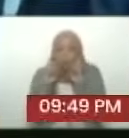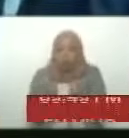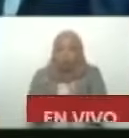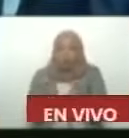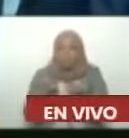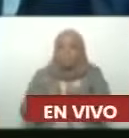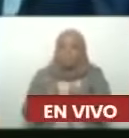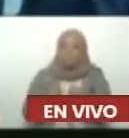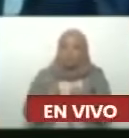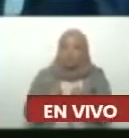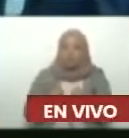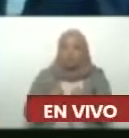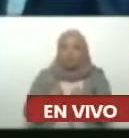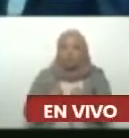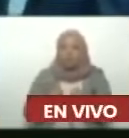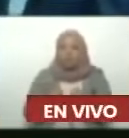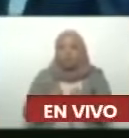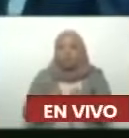la viví.